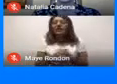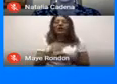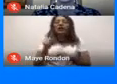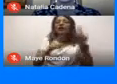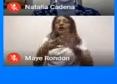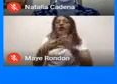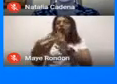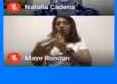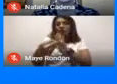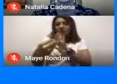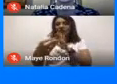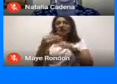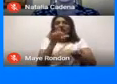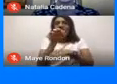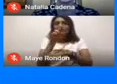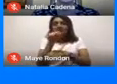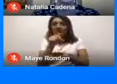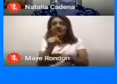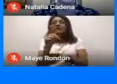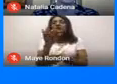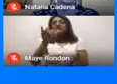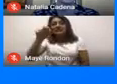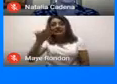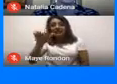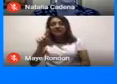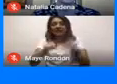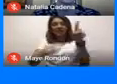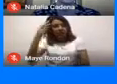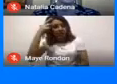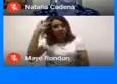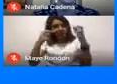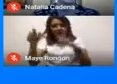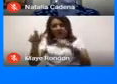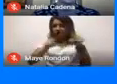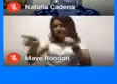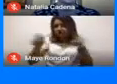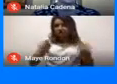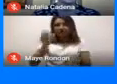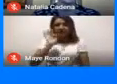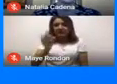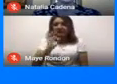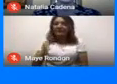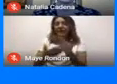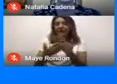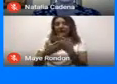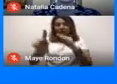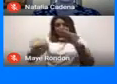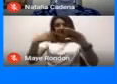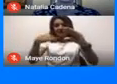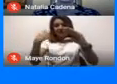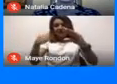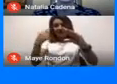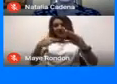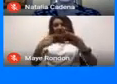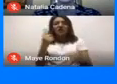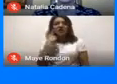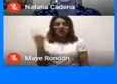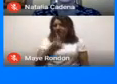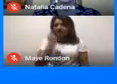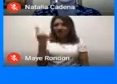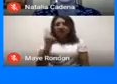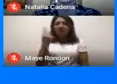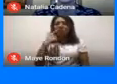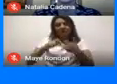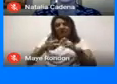y pegan el link. Igualmente Jenny y las profesionales que se encuentran en el chat siempre nos lo están reenviando, así que, bueno, por eso generalmente nunca hay